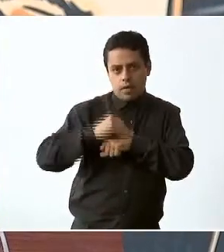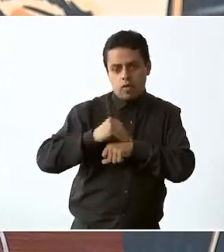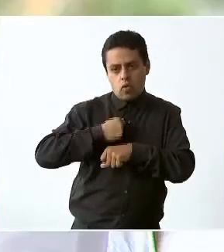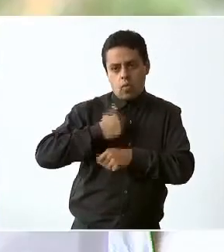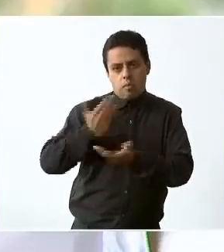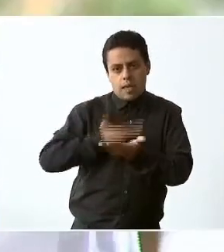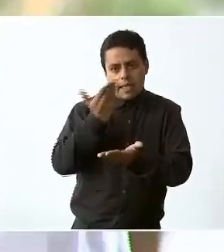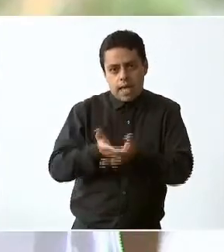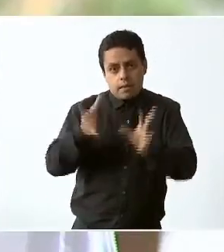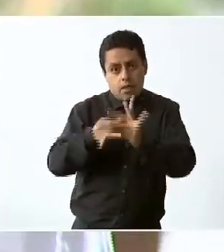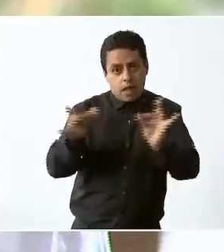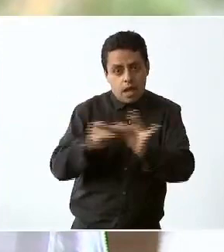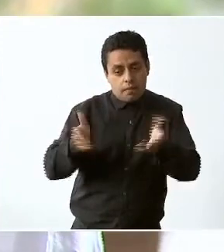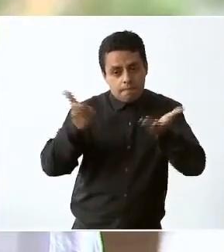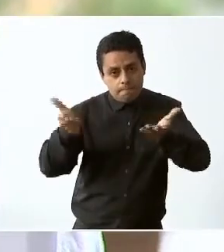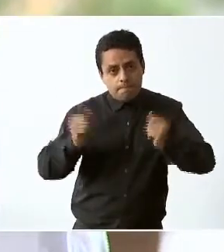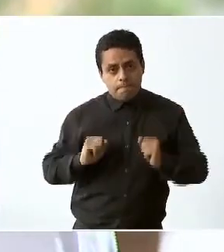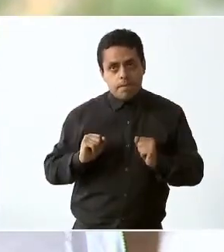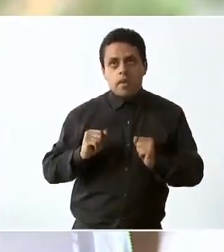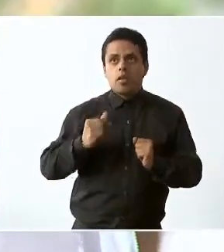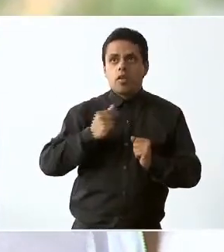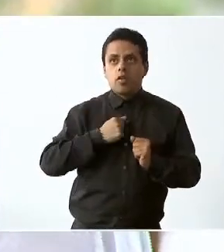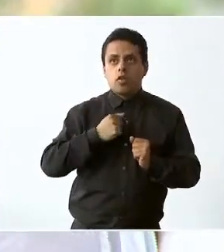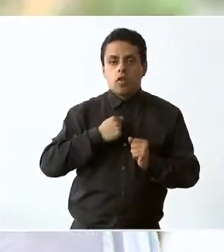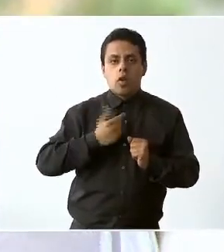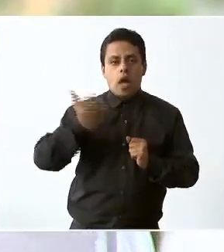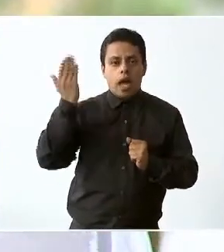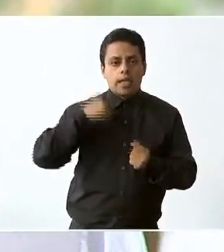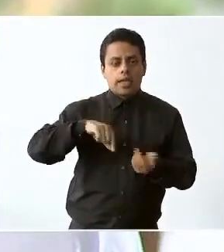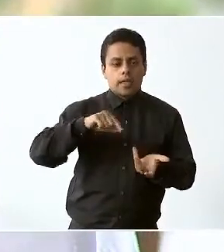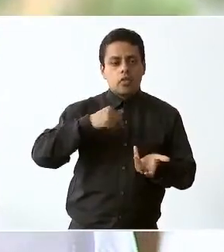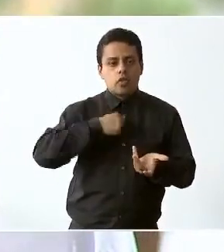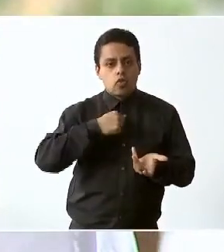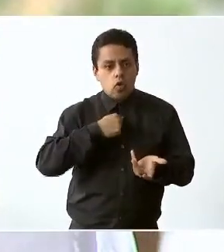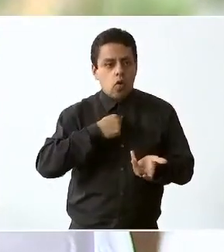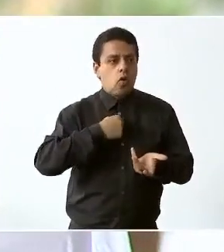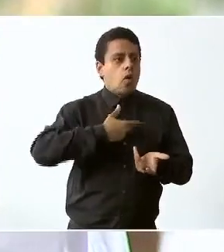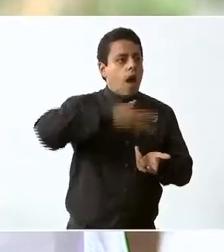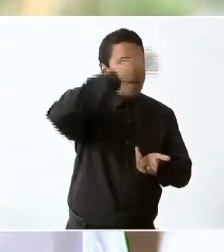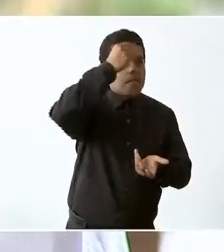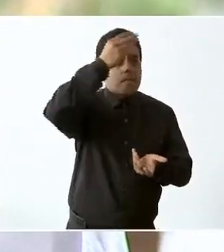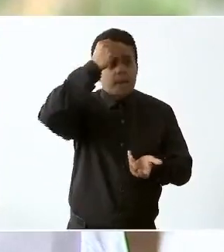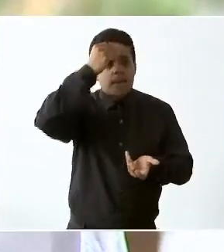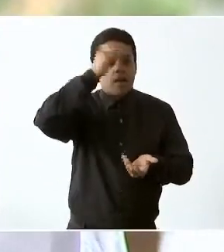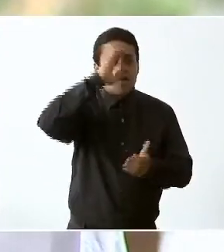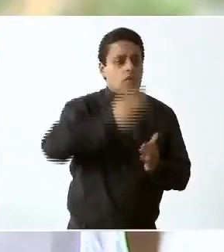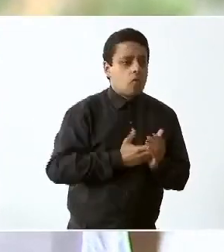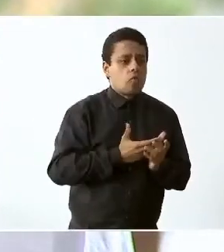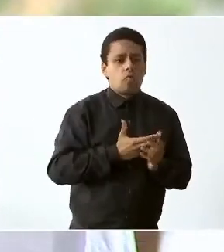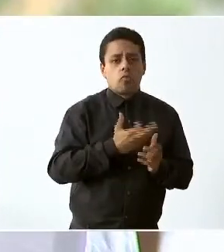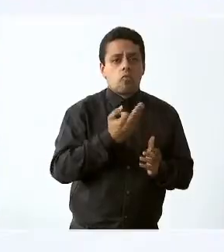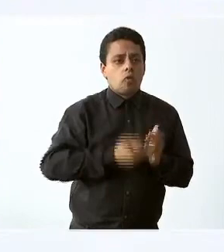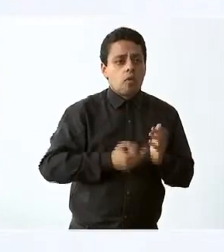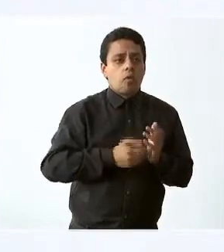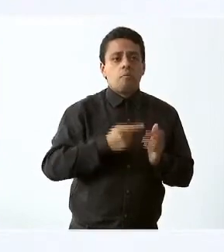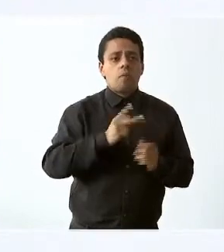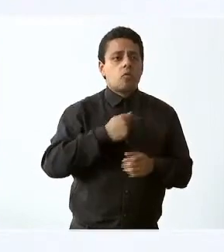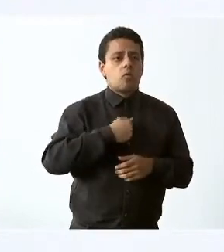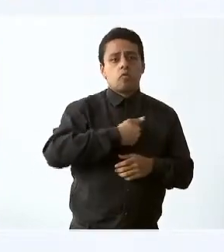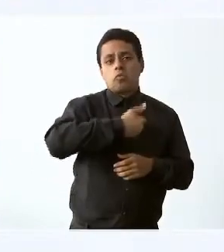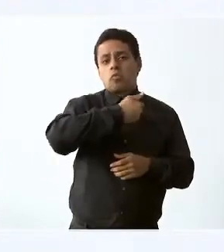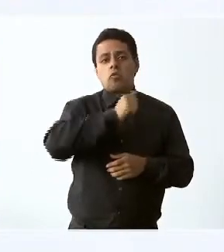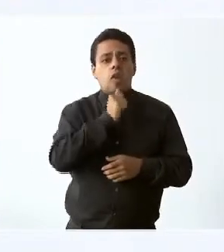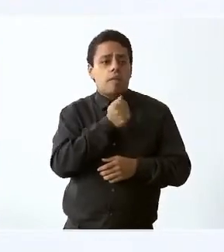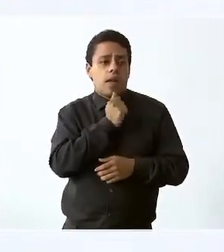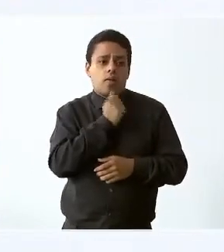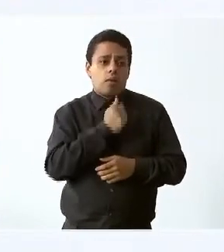alegato. Entonces era yo un seminarista sin Baudelaire, sin rima y sin olfato.